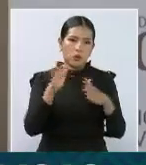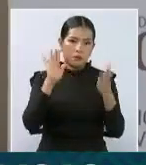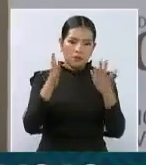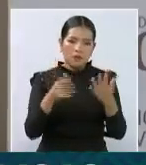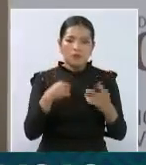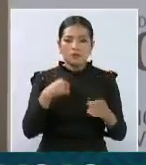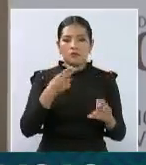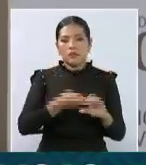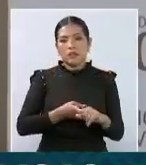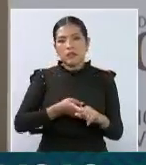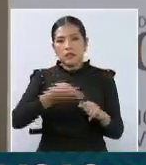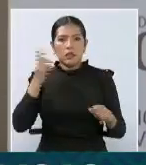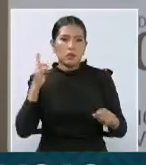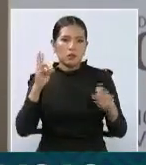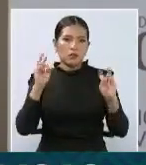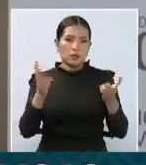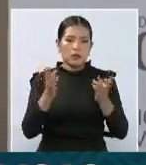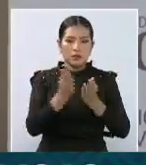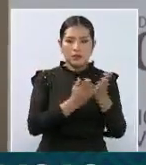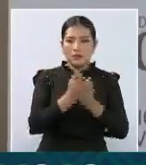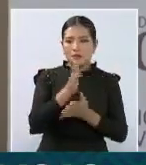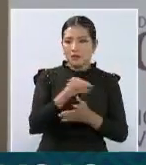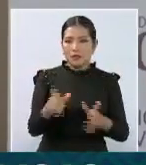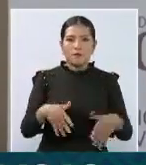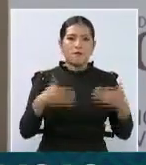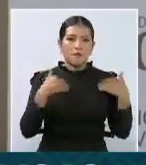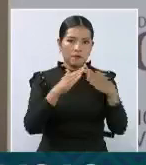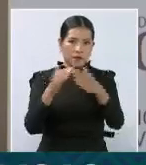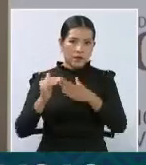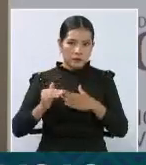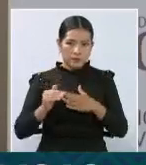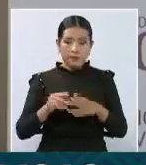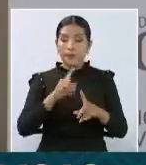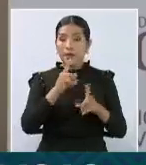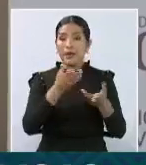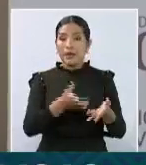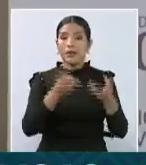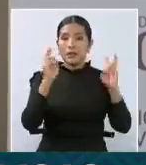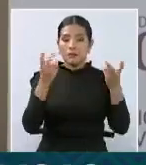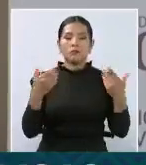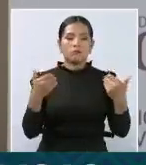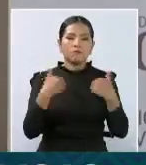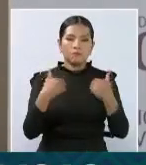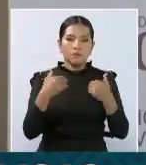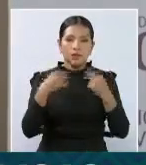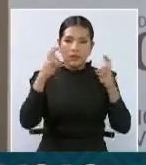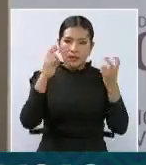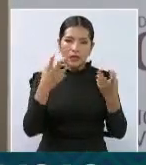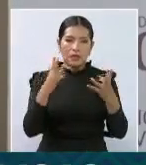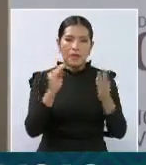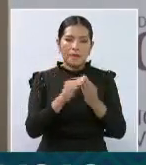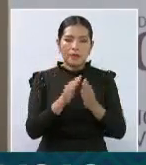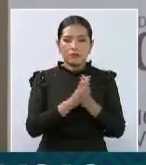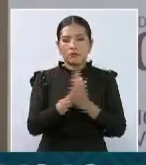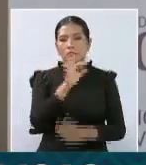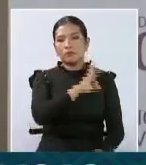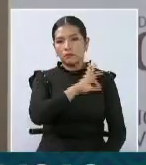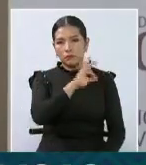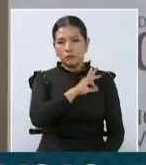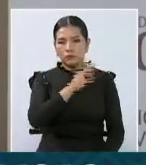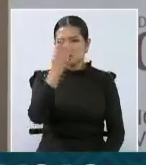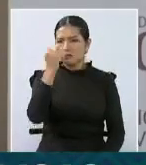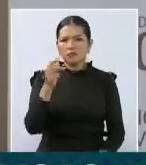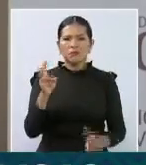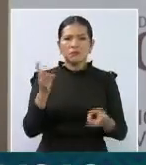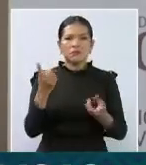al Ministerio de Obras Públicas, Servicio y Vivienda. Pero esto tiene una intencionalidad de que no